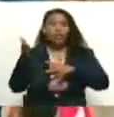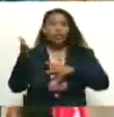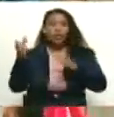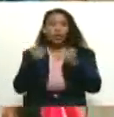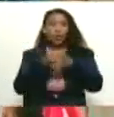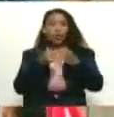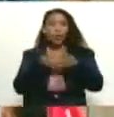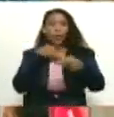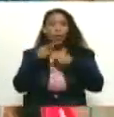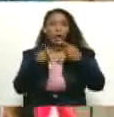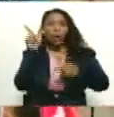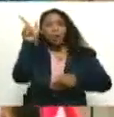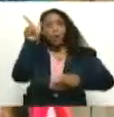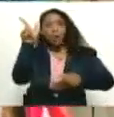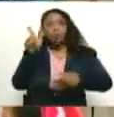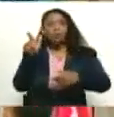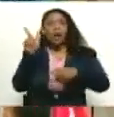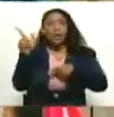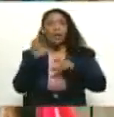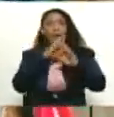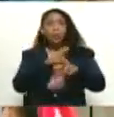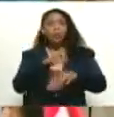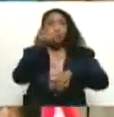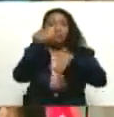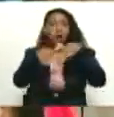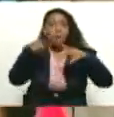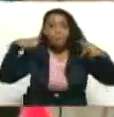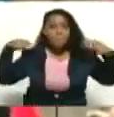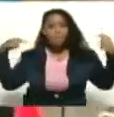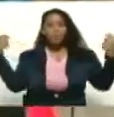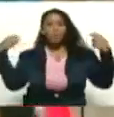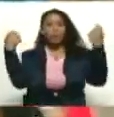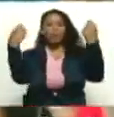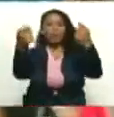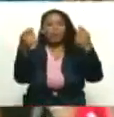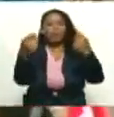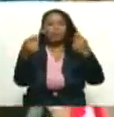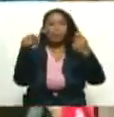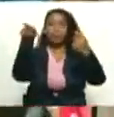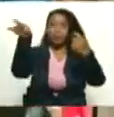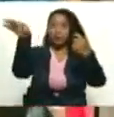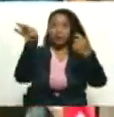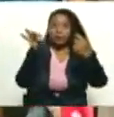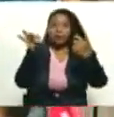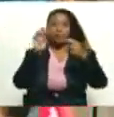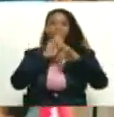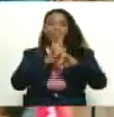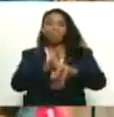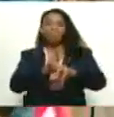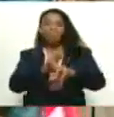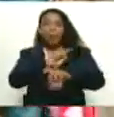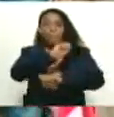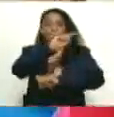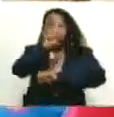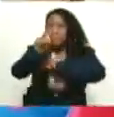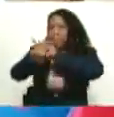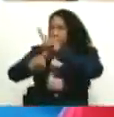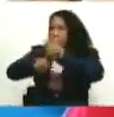el resultado de una elección popular, que han sido el resultado de una consulta a las